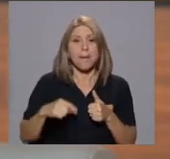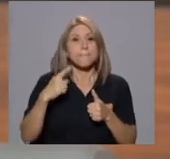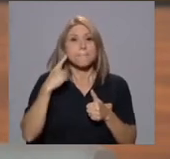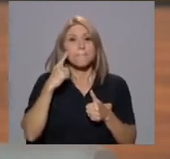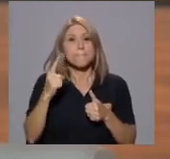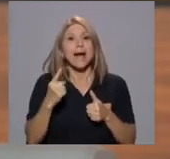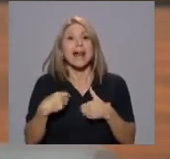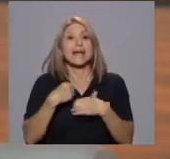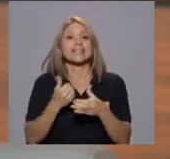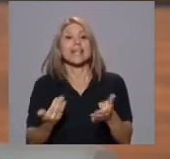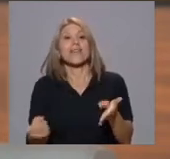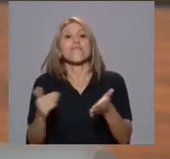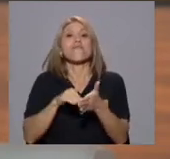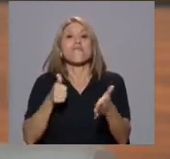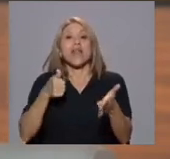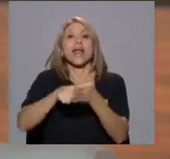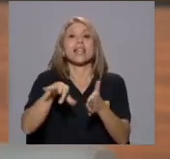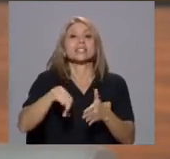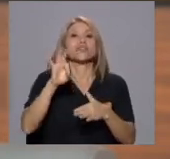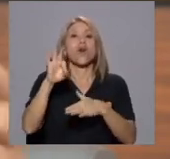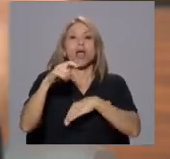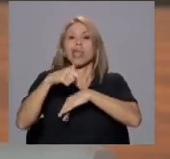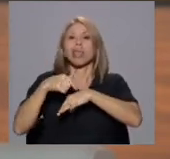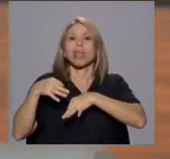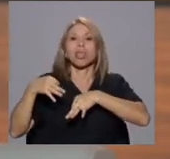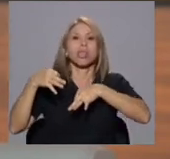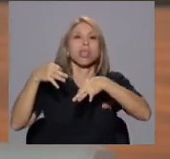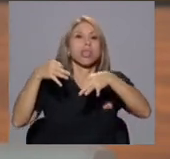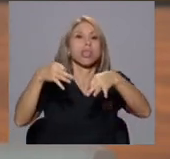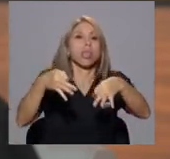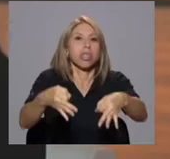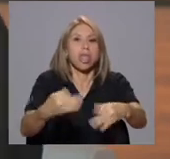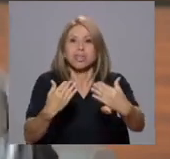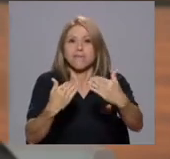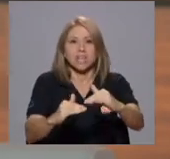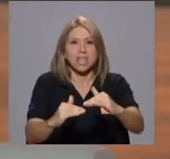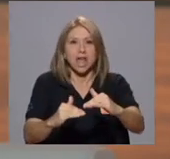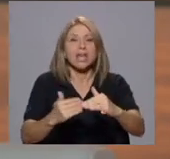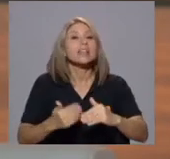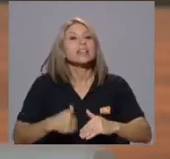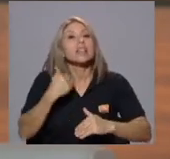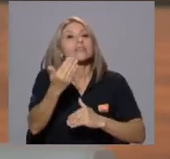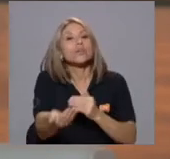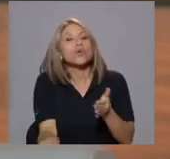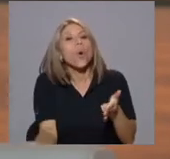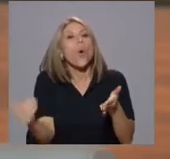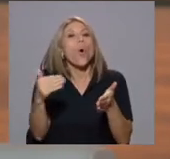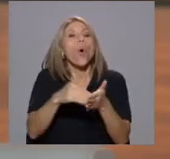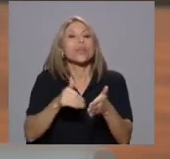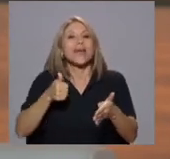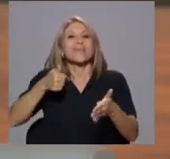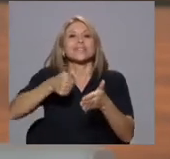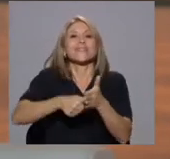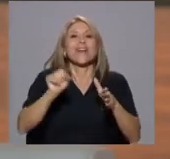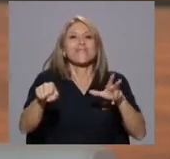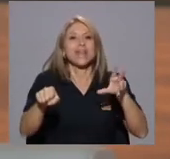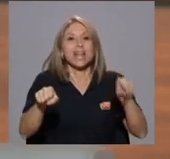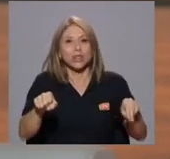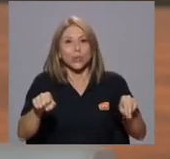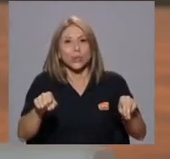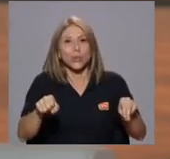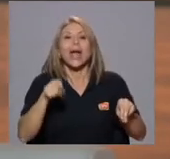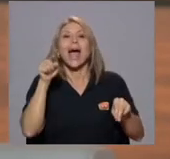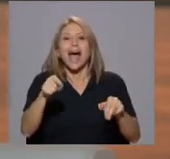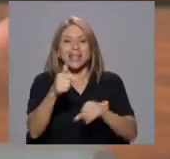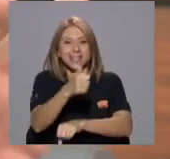reelección indefinida. Y después él vuelve a hacer otro referendo y es cuando se establece la